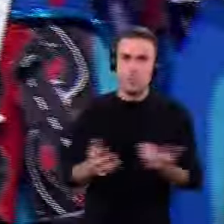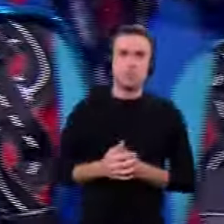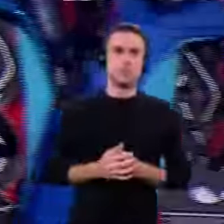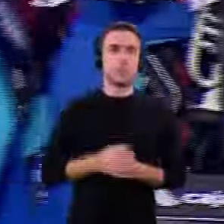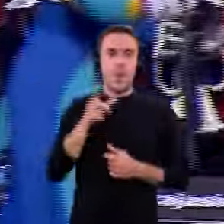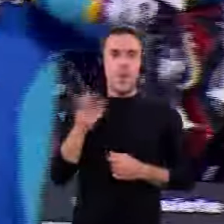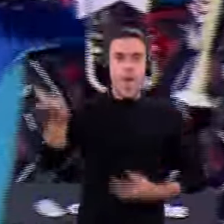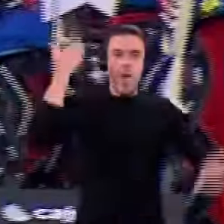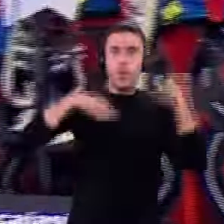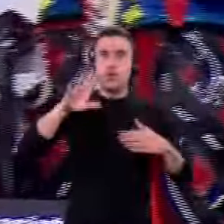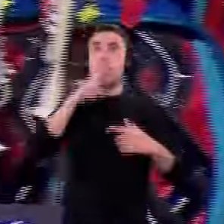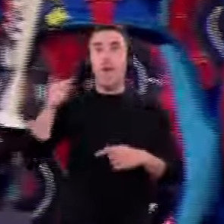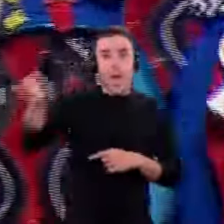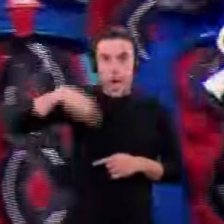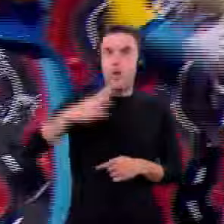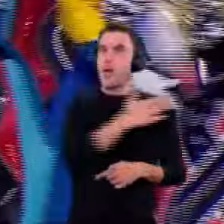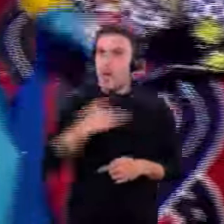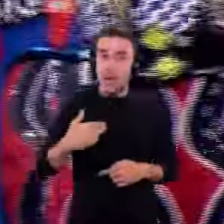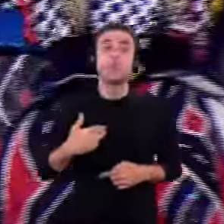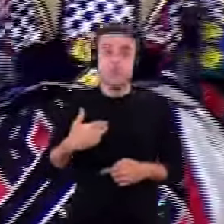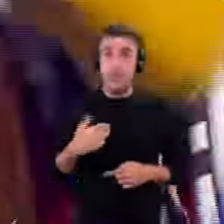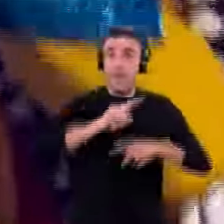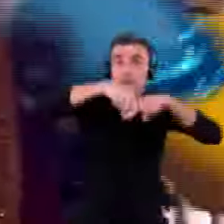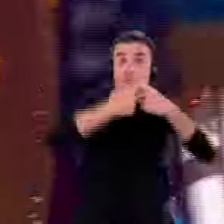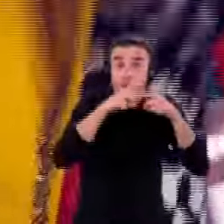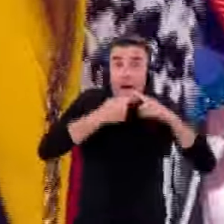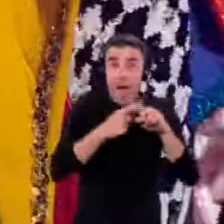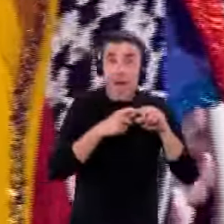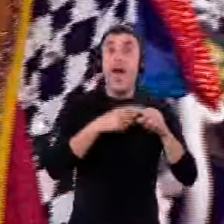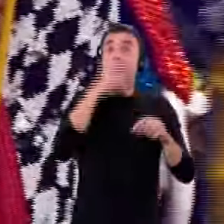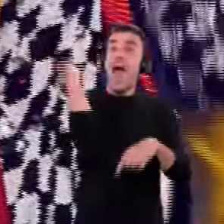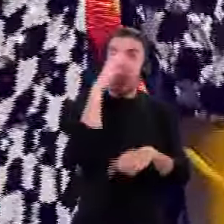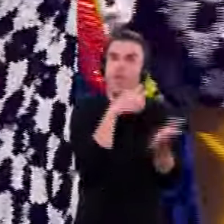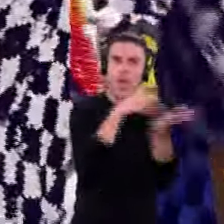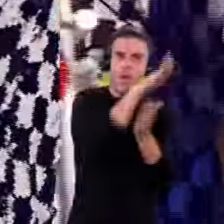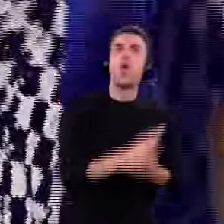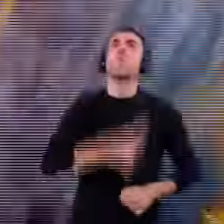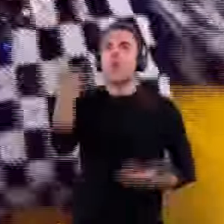¿Qué excusa dan para querer desahuciar la familia de Añaza?